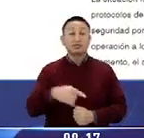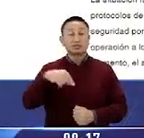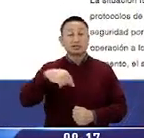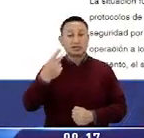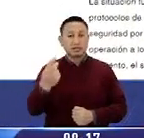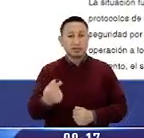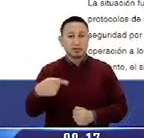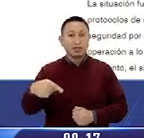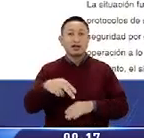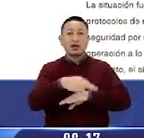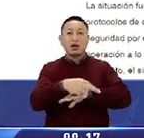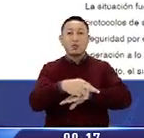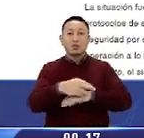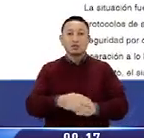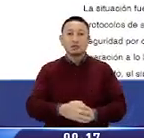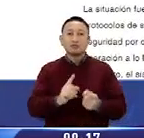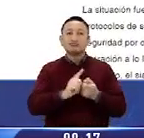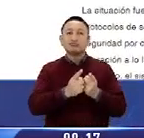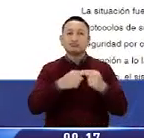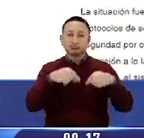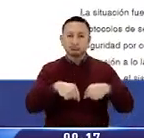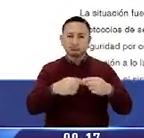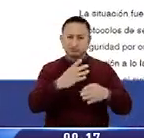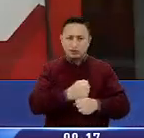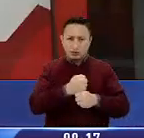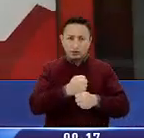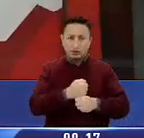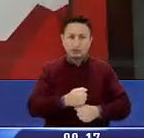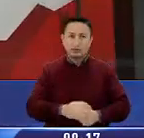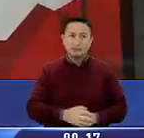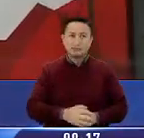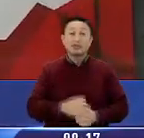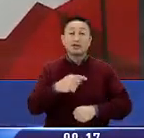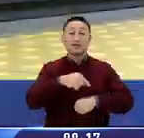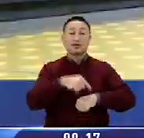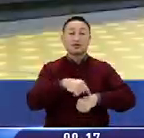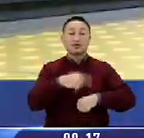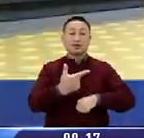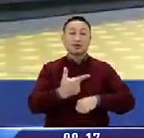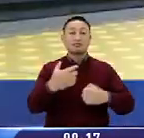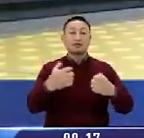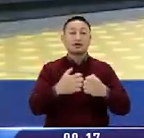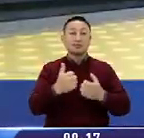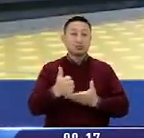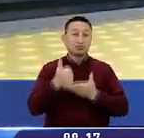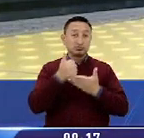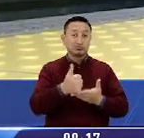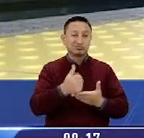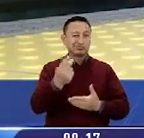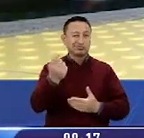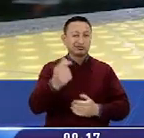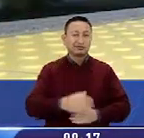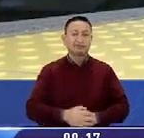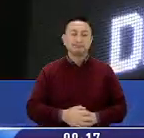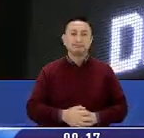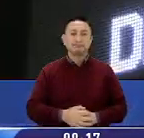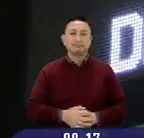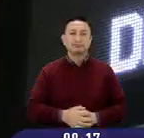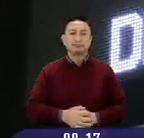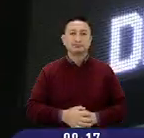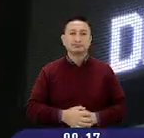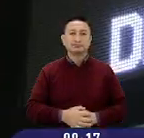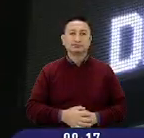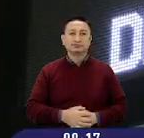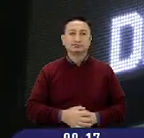de repuestos, la aplicación de protocolos de seguridad y el tiempo de respuesta del equipo técnico del Metro de Quito.